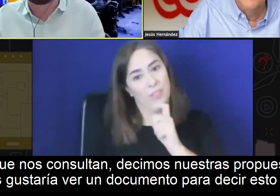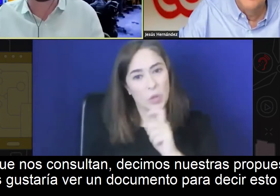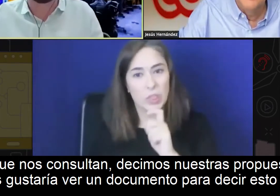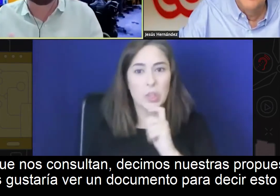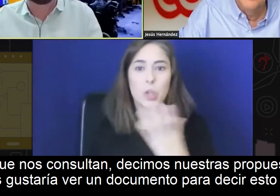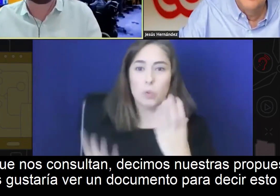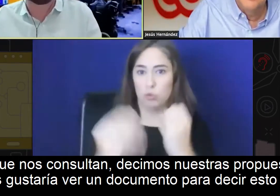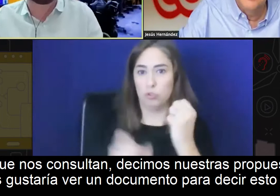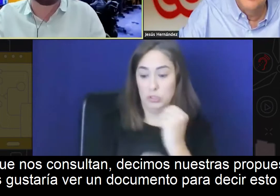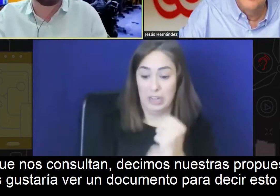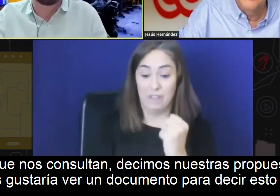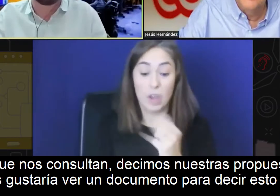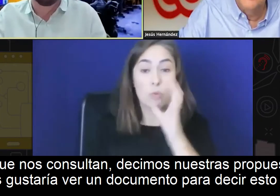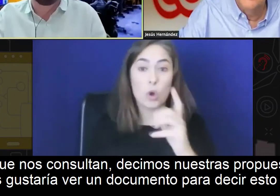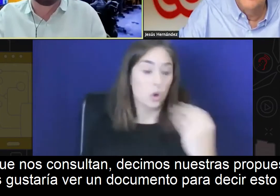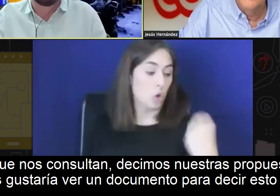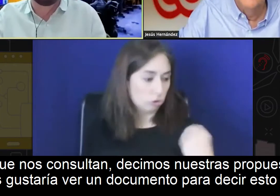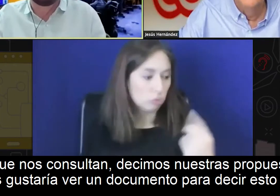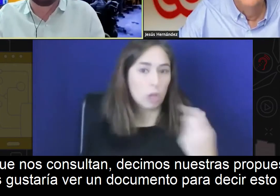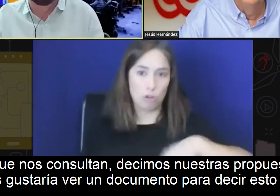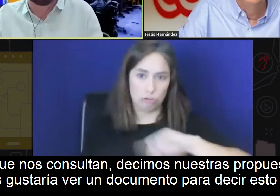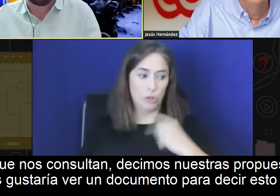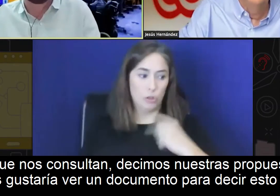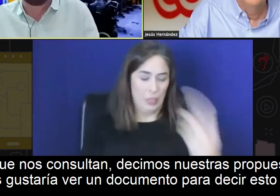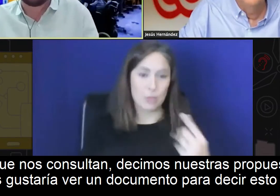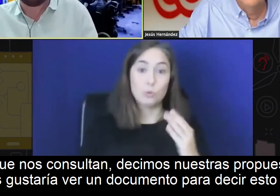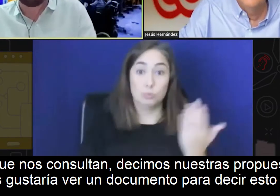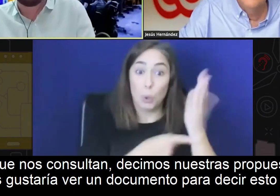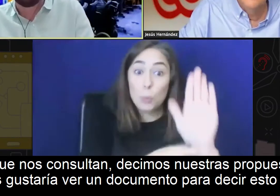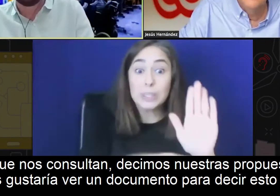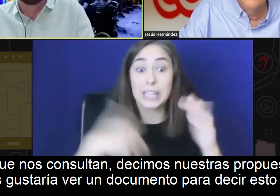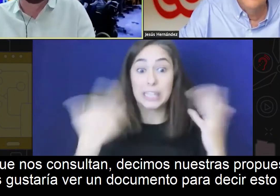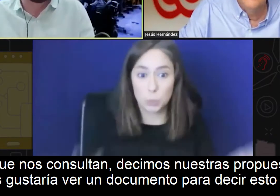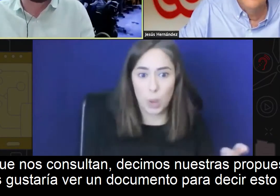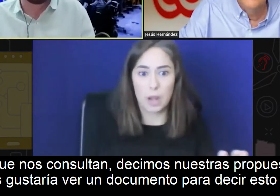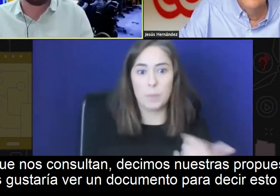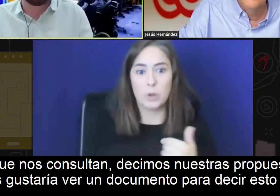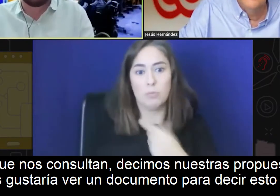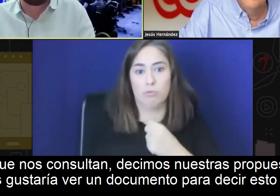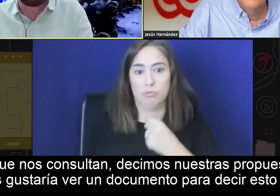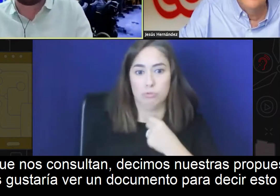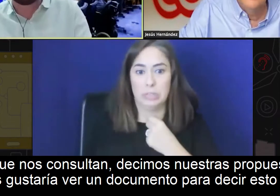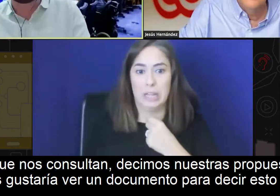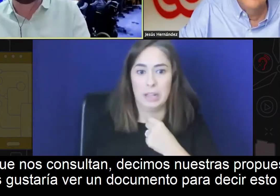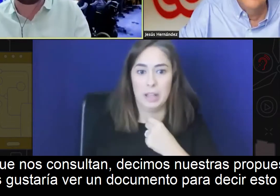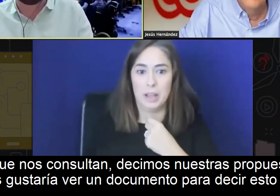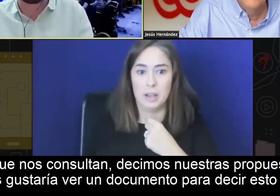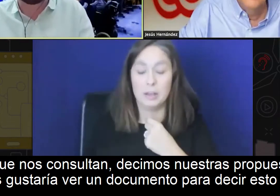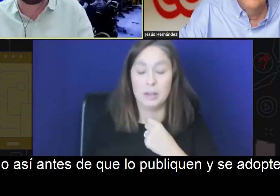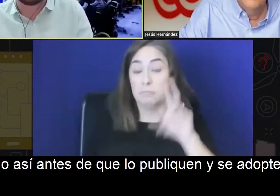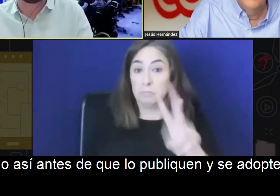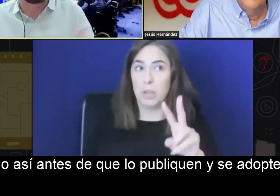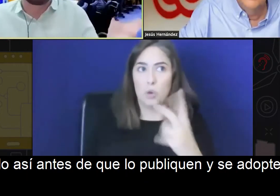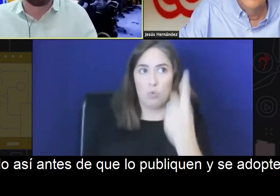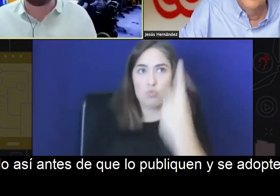consultan, nosotros decimos cuáles son nuestras propuestas, pero, claro, nos gustaría ver un documento para decir, oye, mira, pues esto tendrías que enfocarlo así